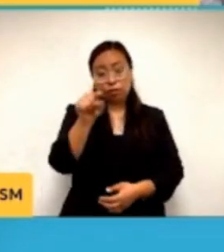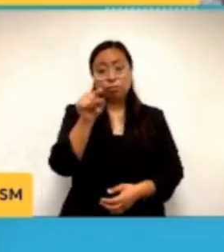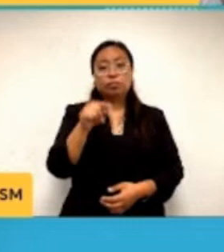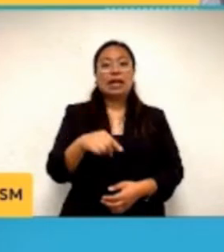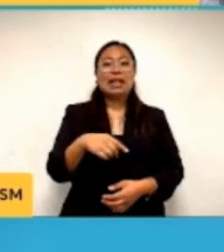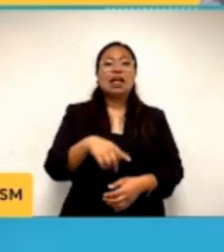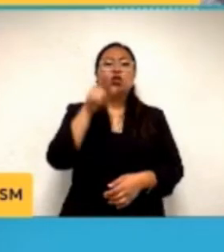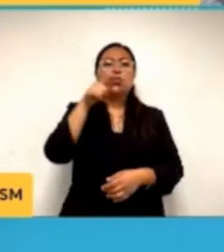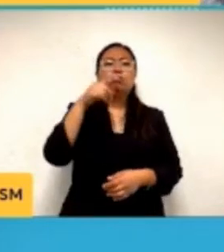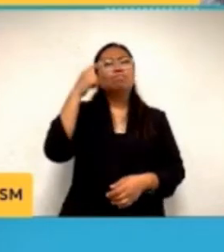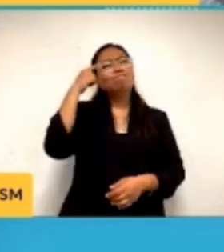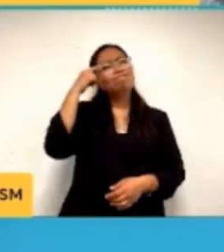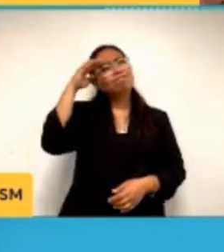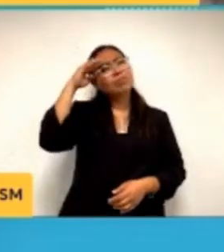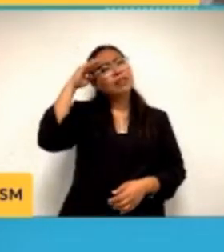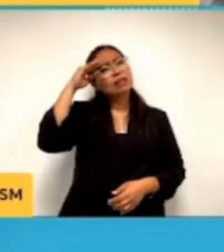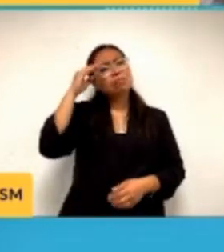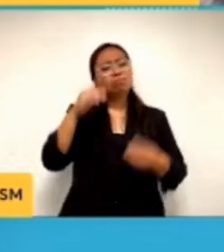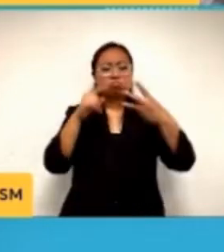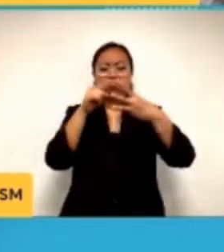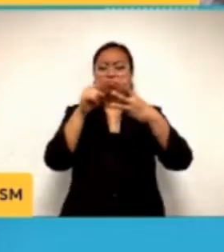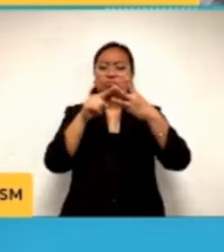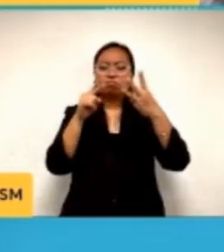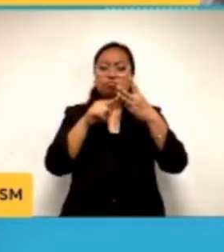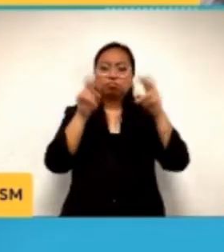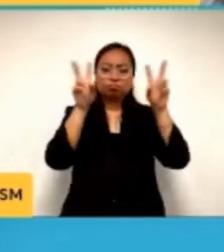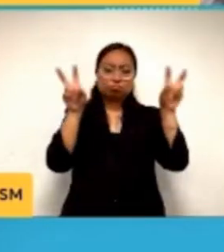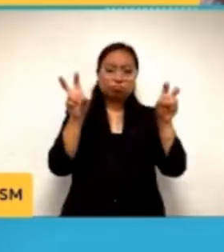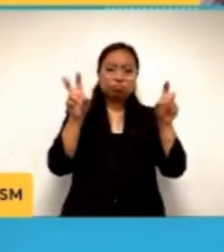esto, me encanta hablar de esto